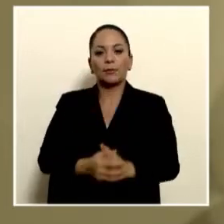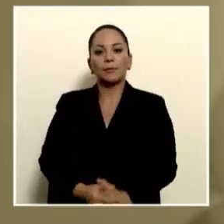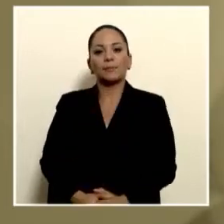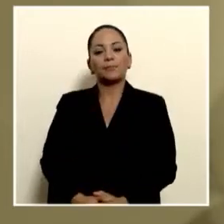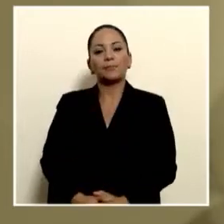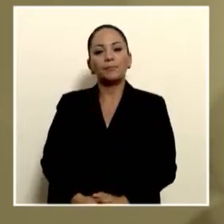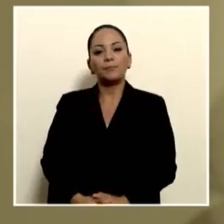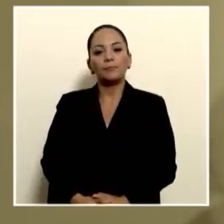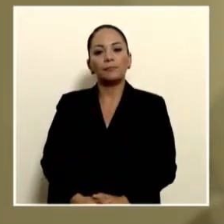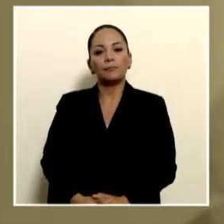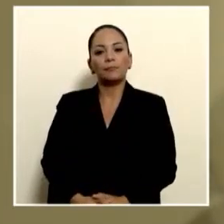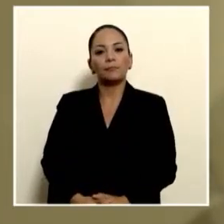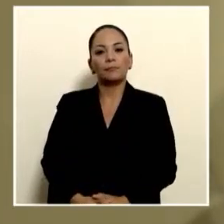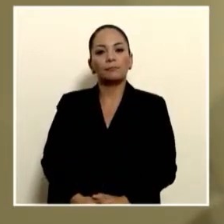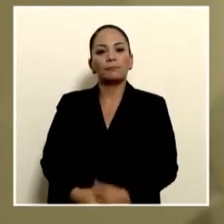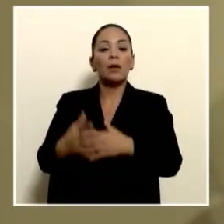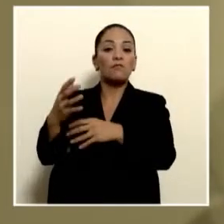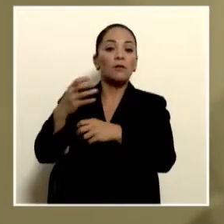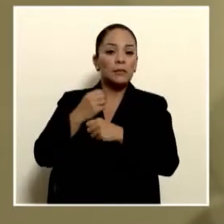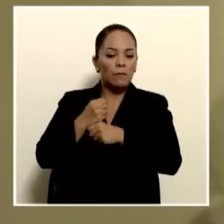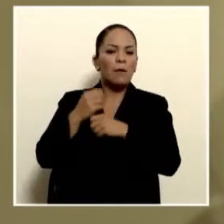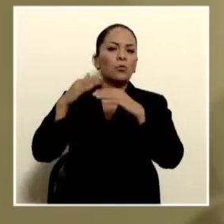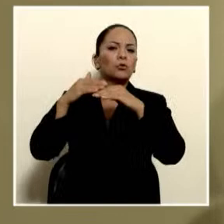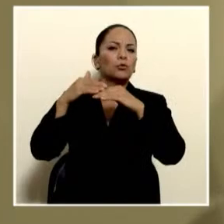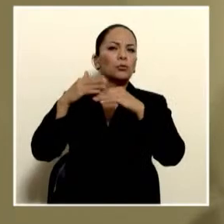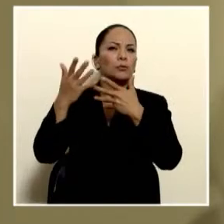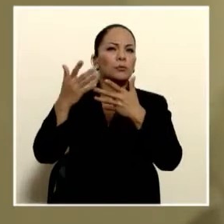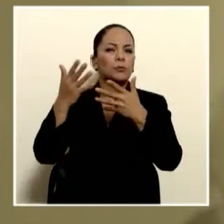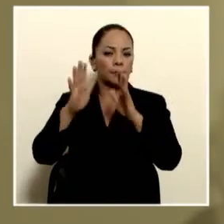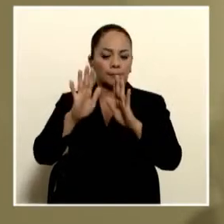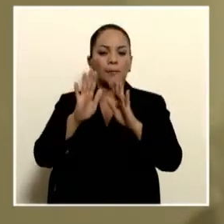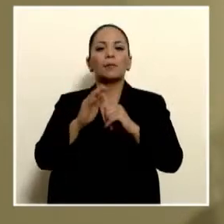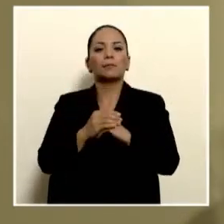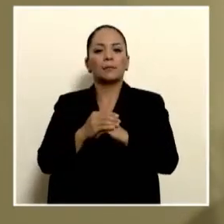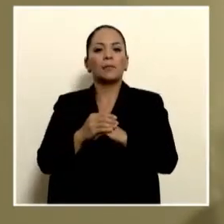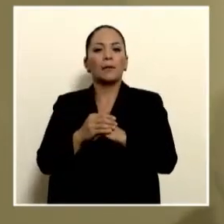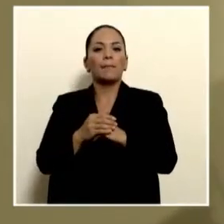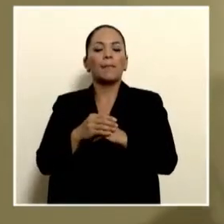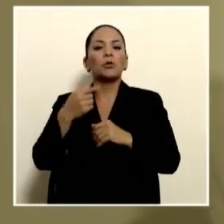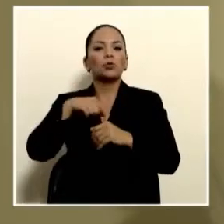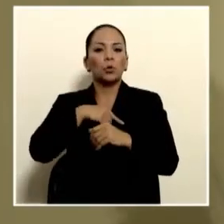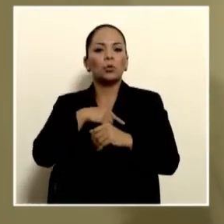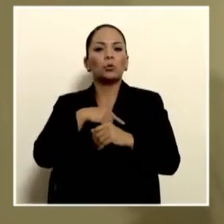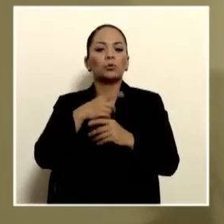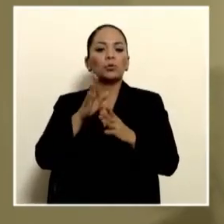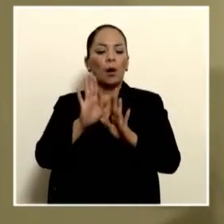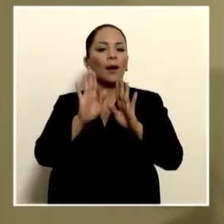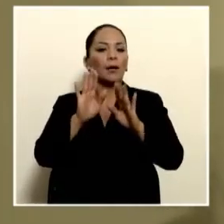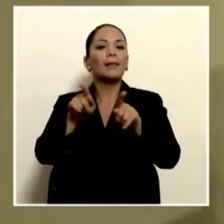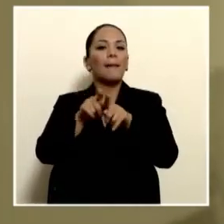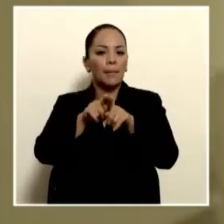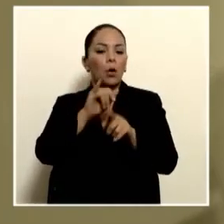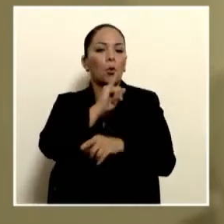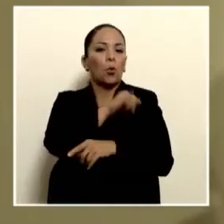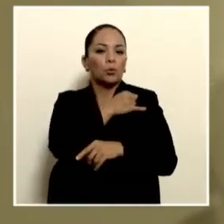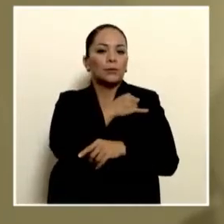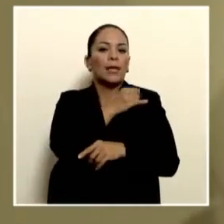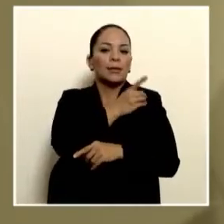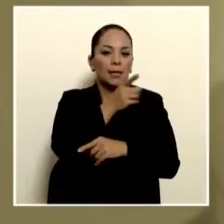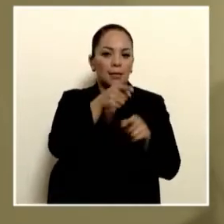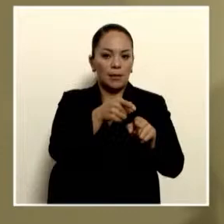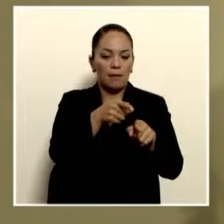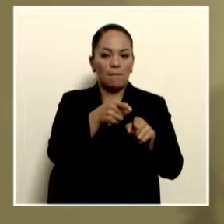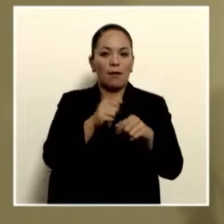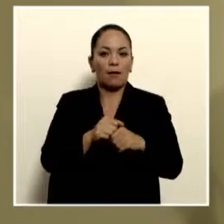Recibimos más de, y hemos nombrado a las juntas directivas